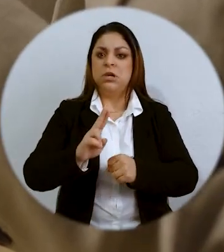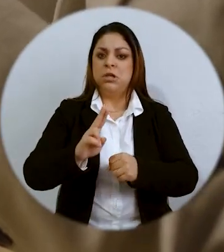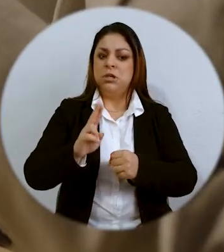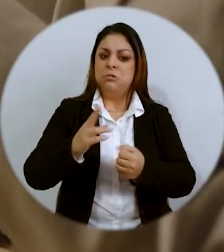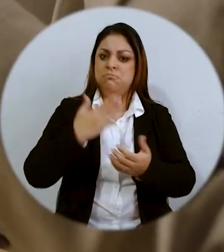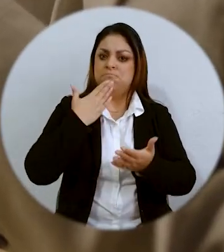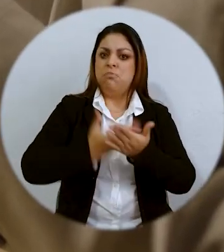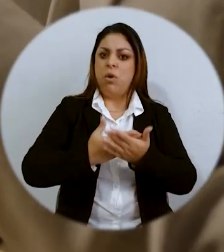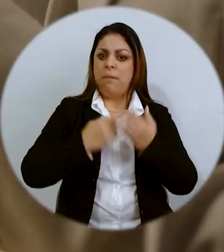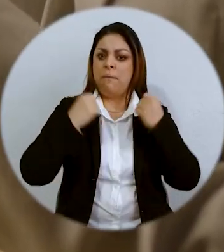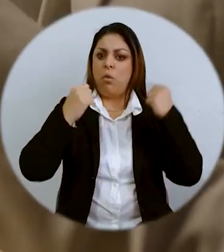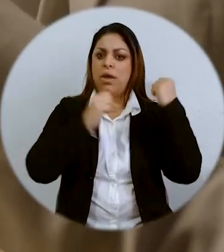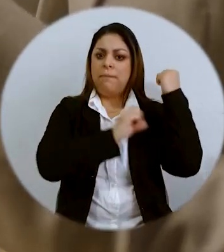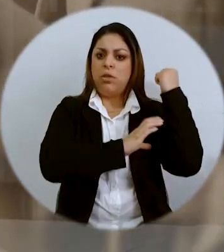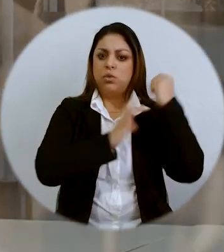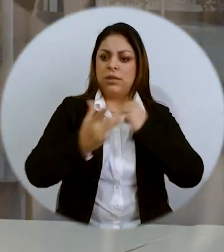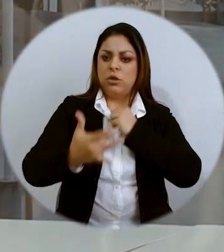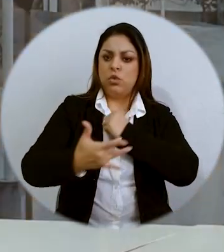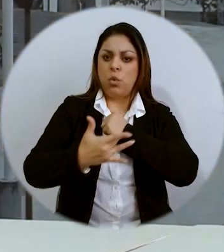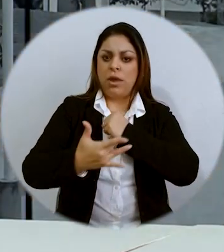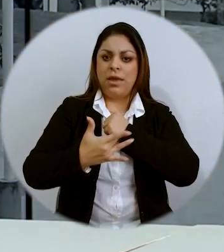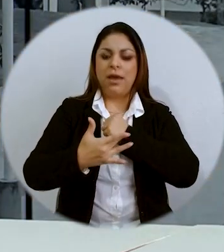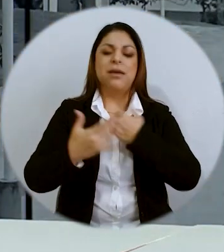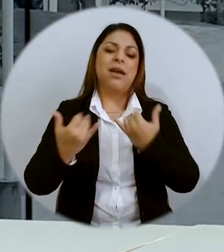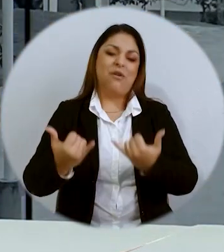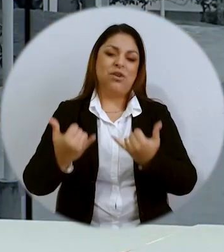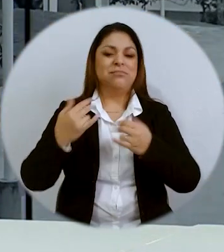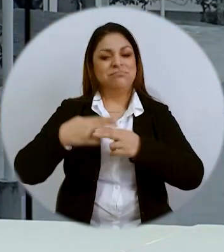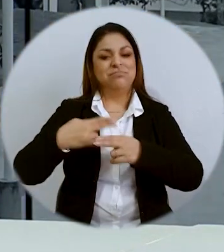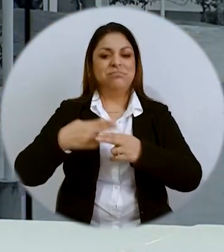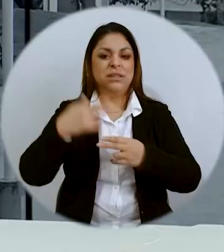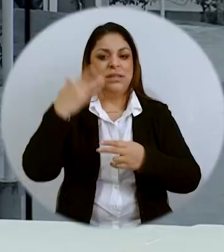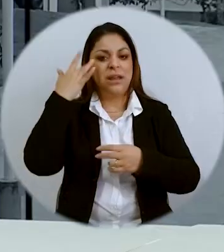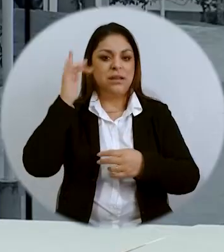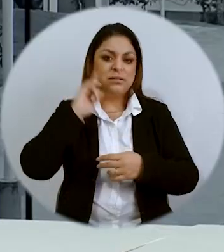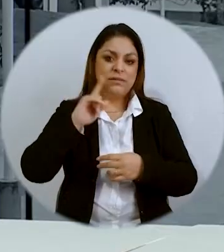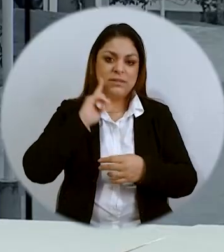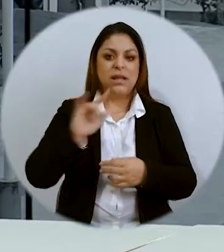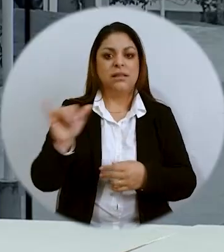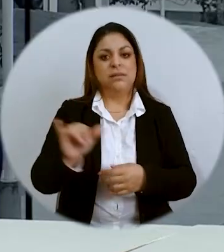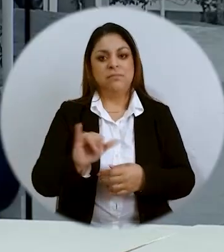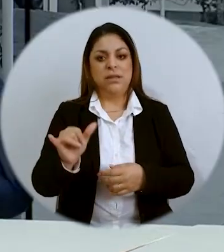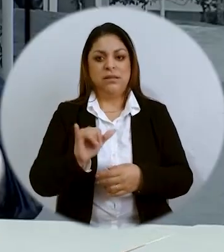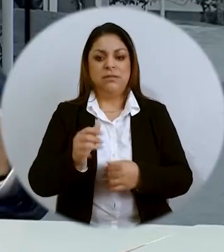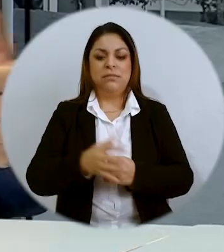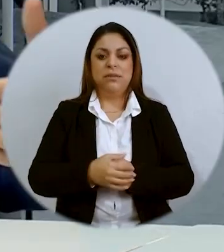la tecnología en general, y hoy de la inteligencia artificial